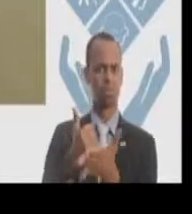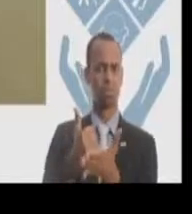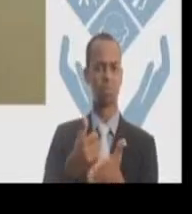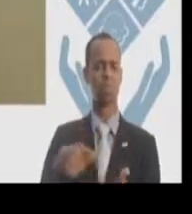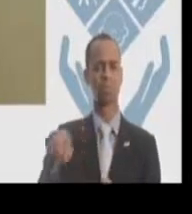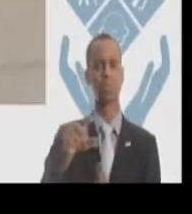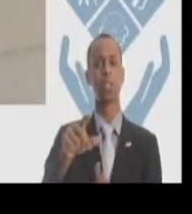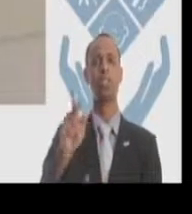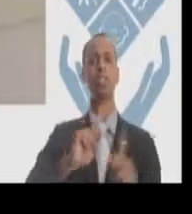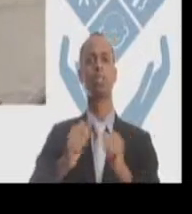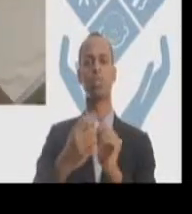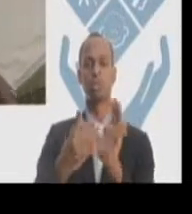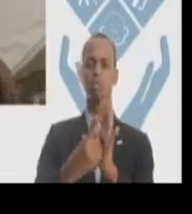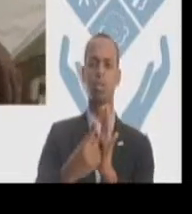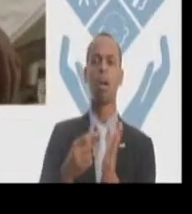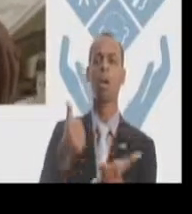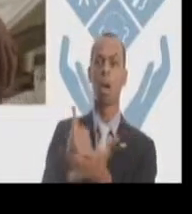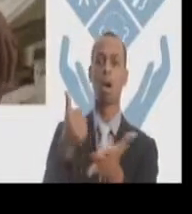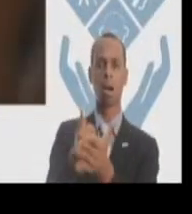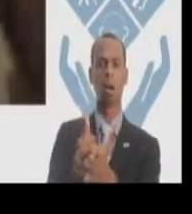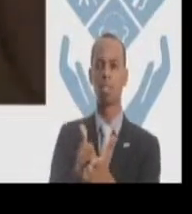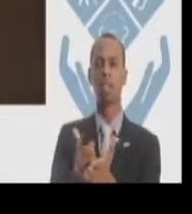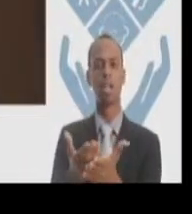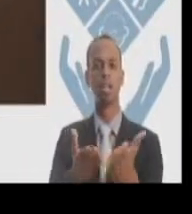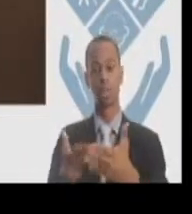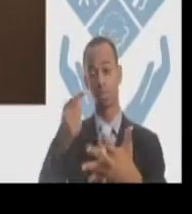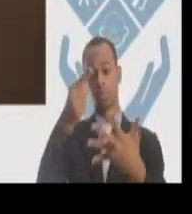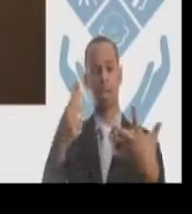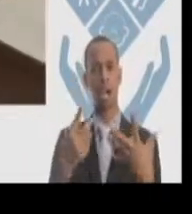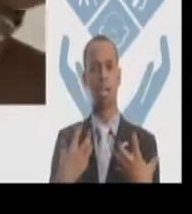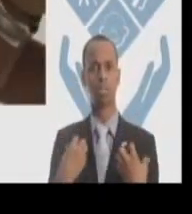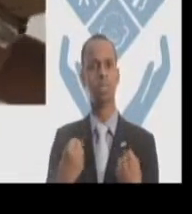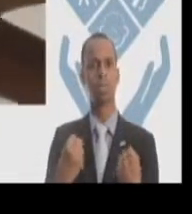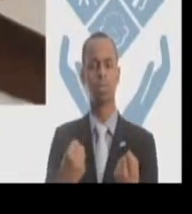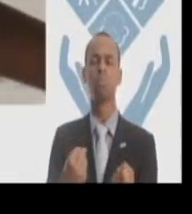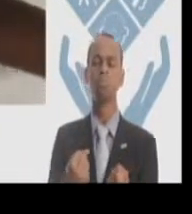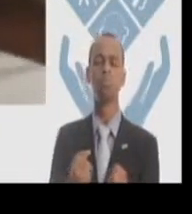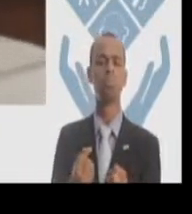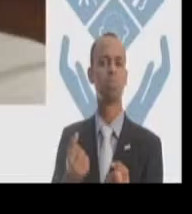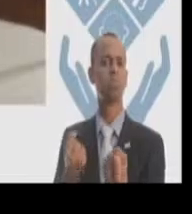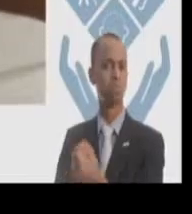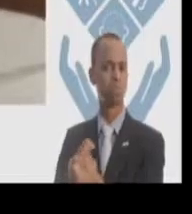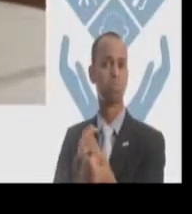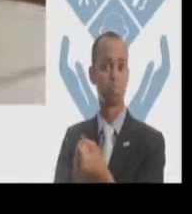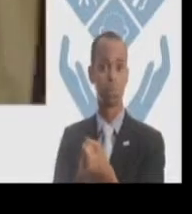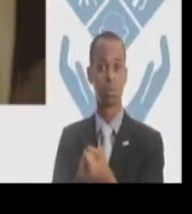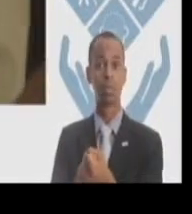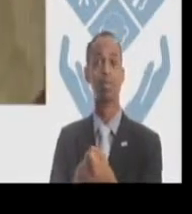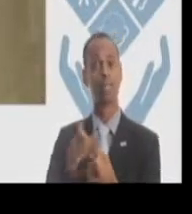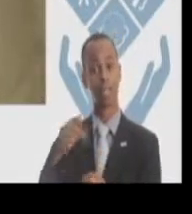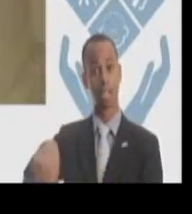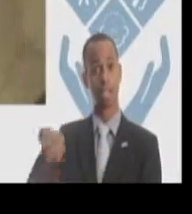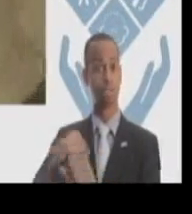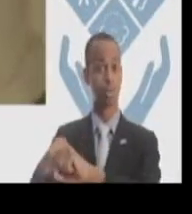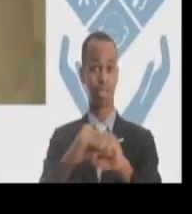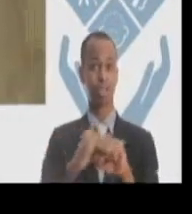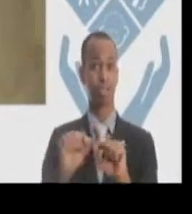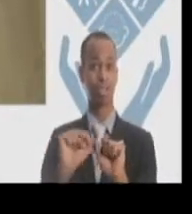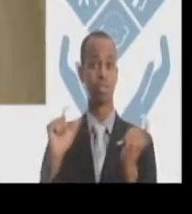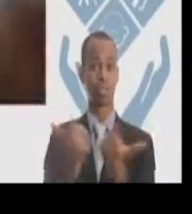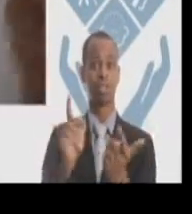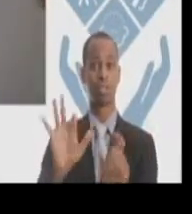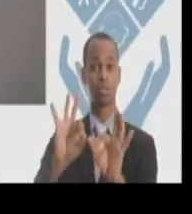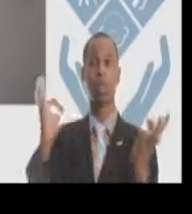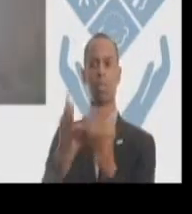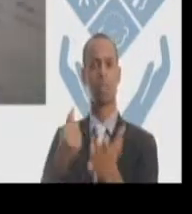comienza. Es una visión de una comunidad sana, porque una comunidad que excluye al chico porque está en silla de ruedas, porque tiene discapacidad, porque